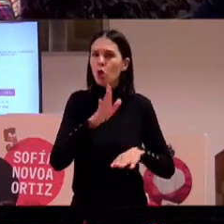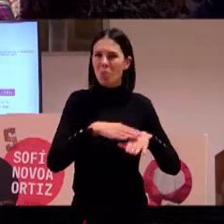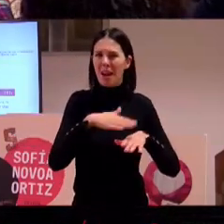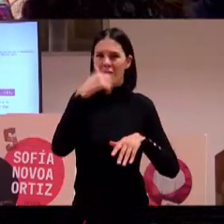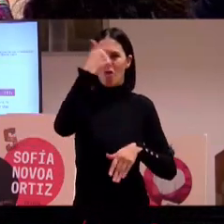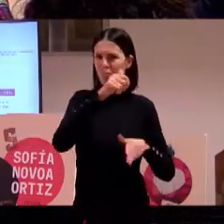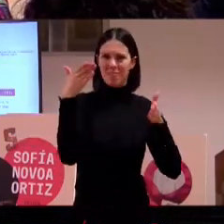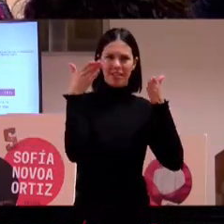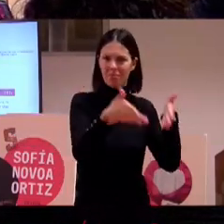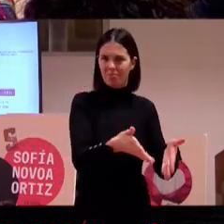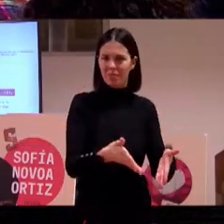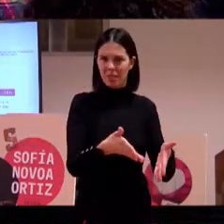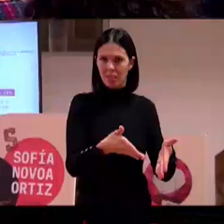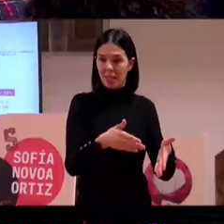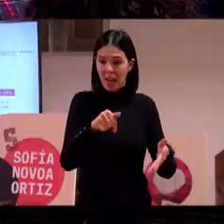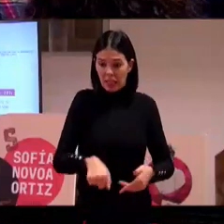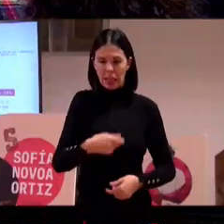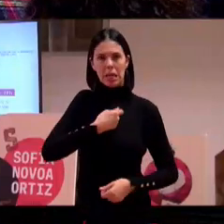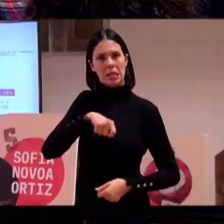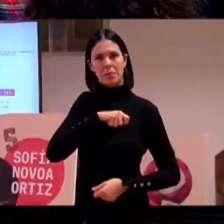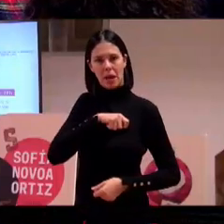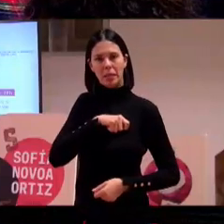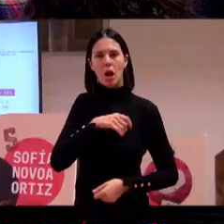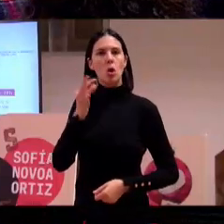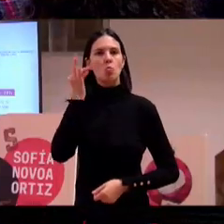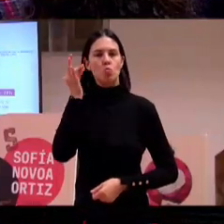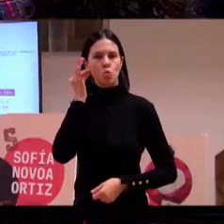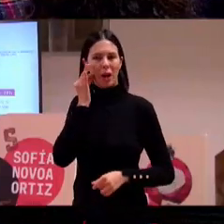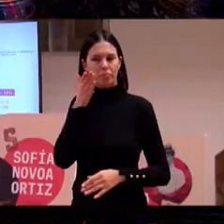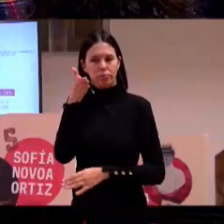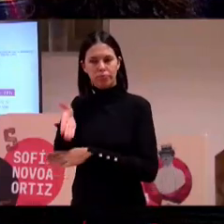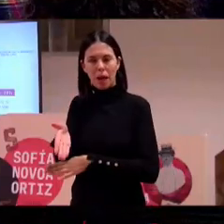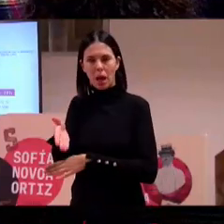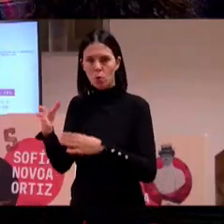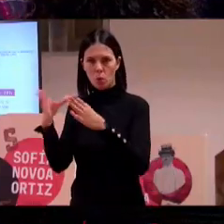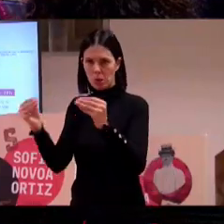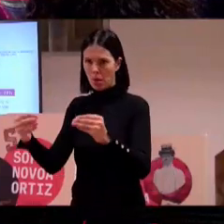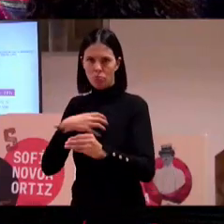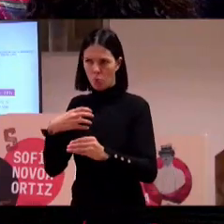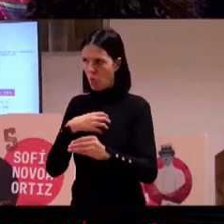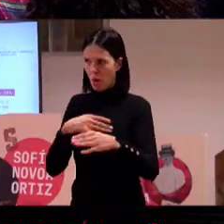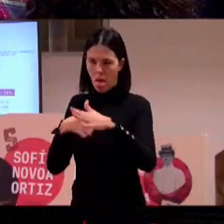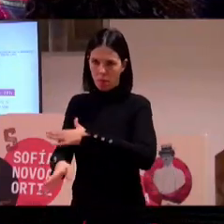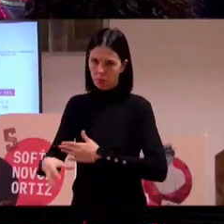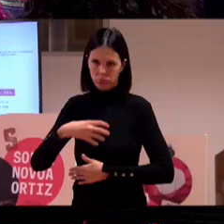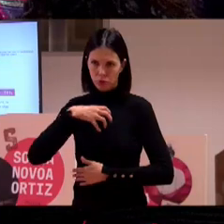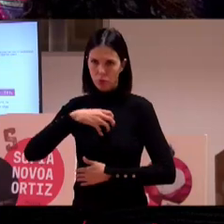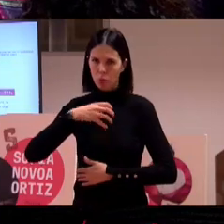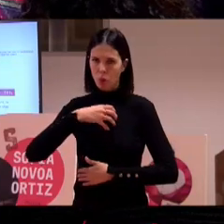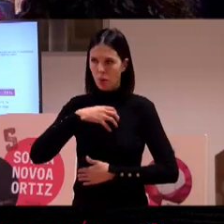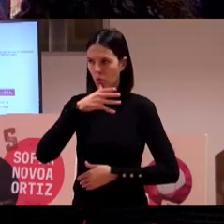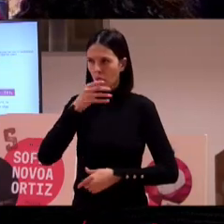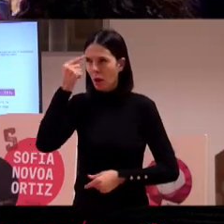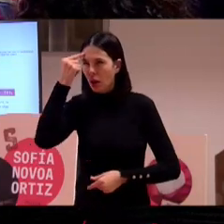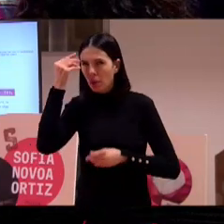hombres. Mientras en España las mujeres no iban a la universidad porque no se les pasaba la